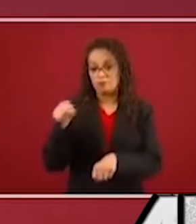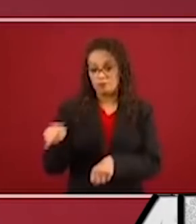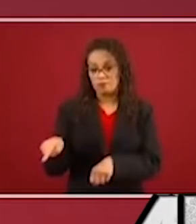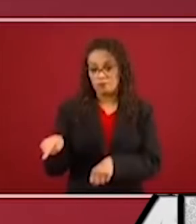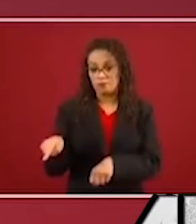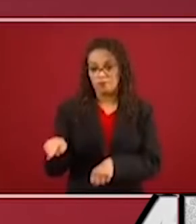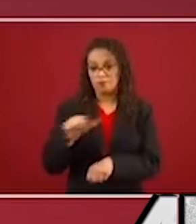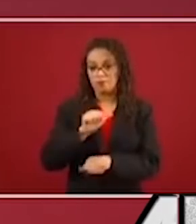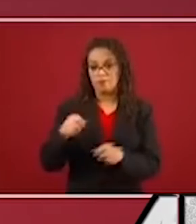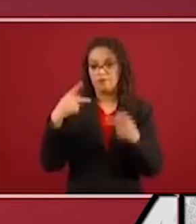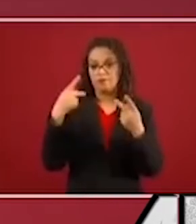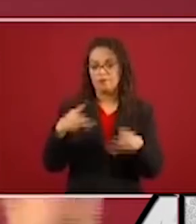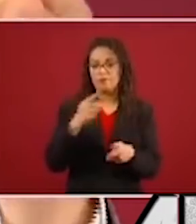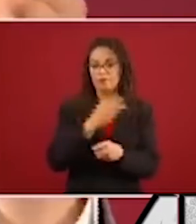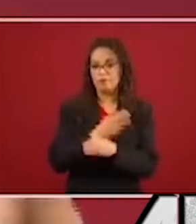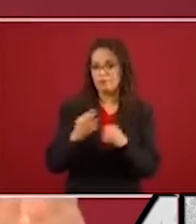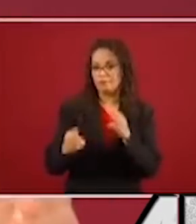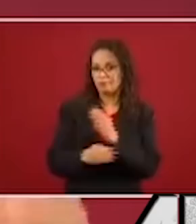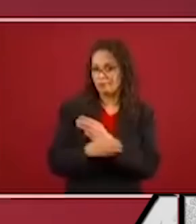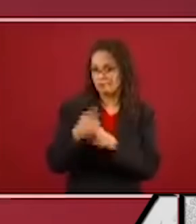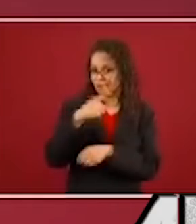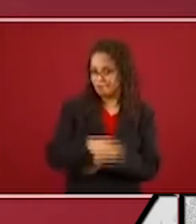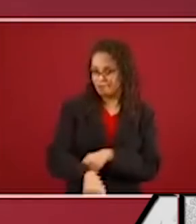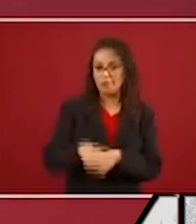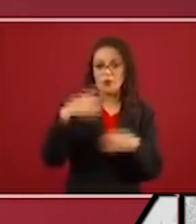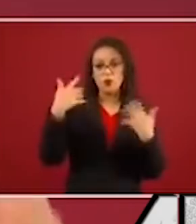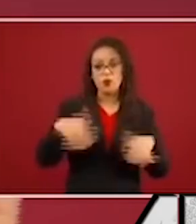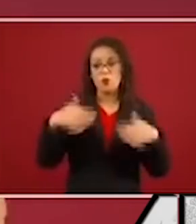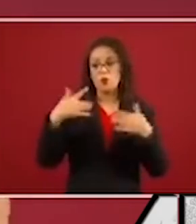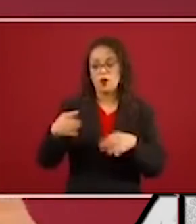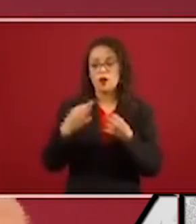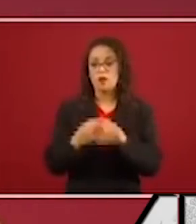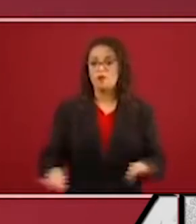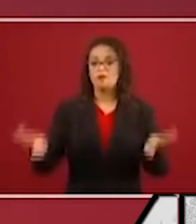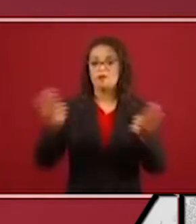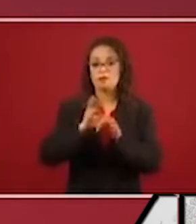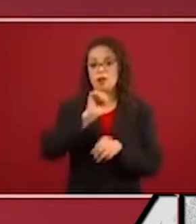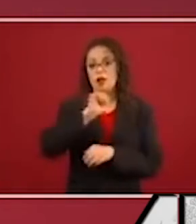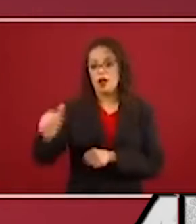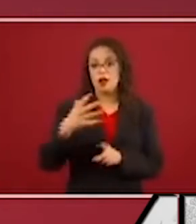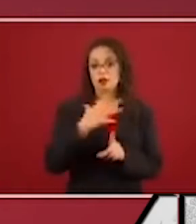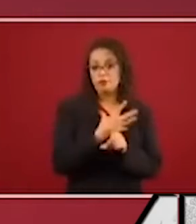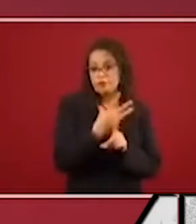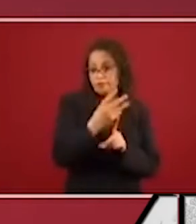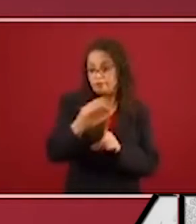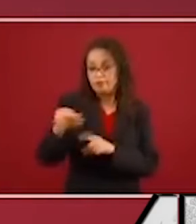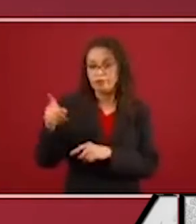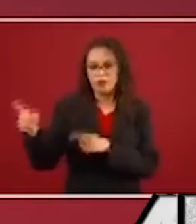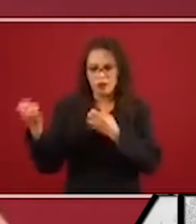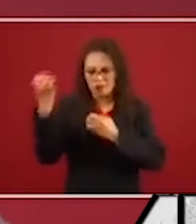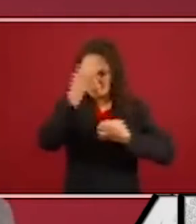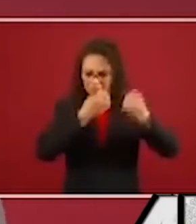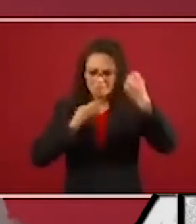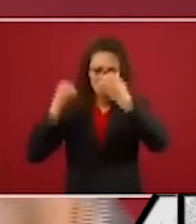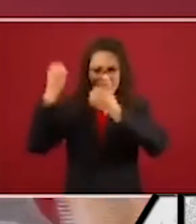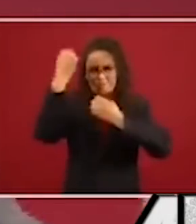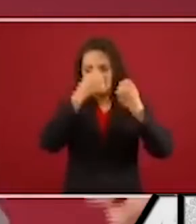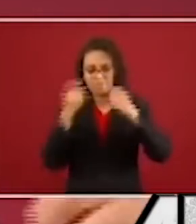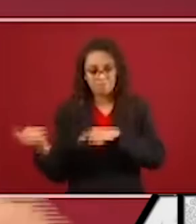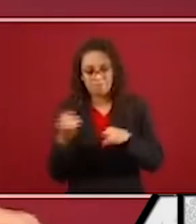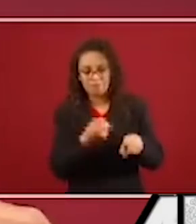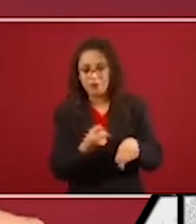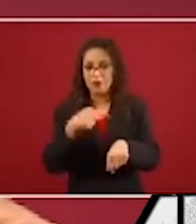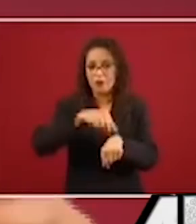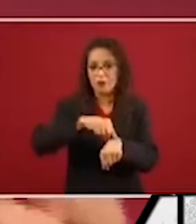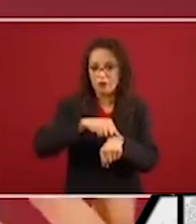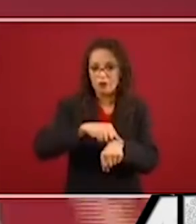de insumos y una gran epidemióloga, hicieron el estudio. Se hace un estudio, se hicieron las pruebas de los doctores y luego se hace todo el